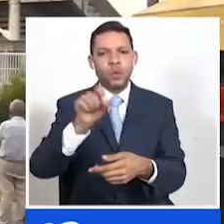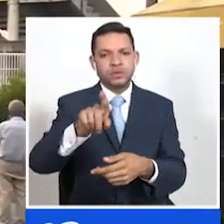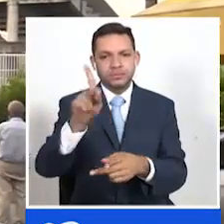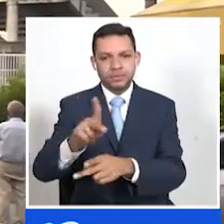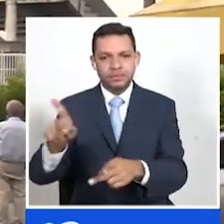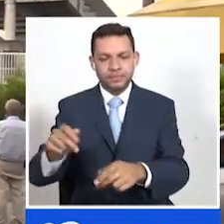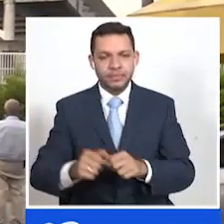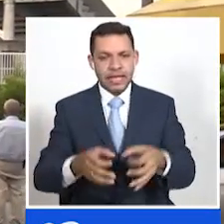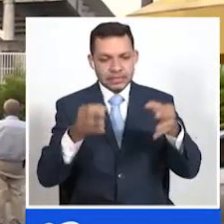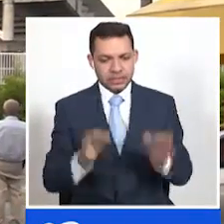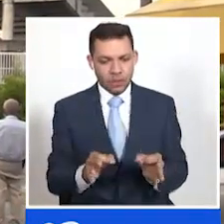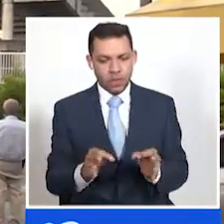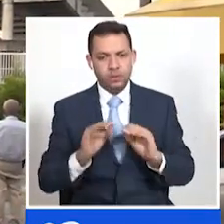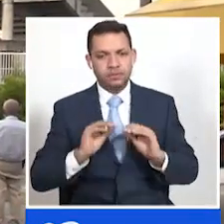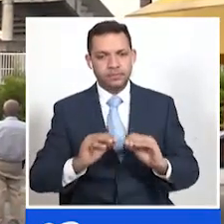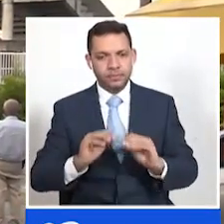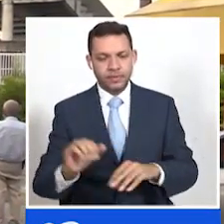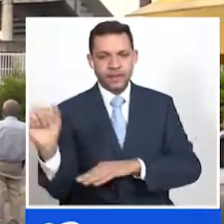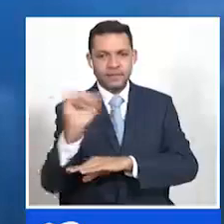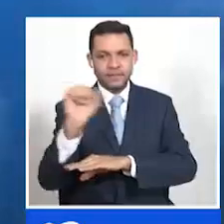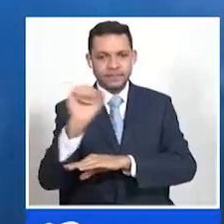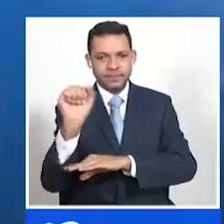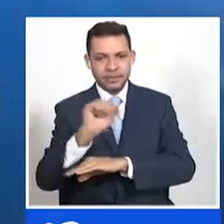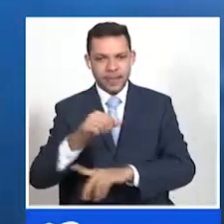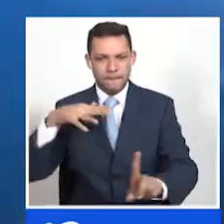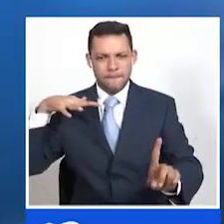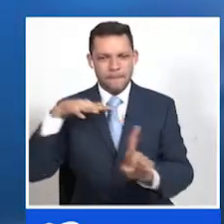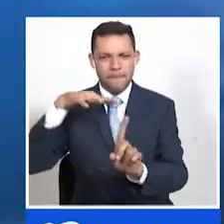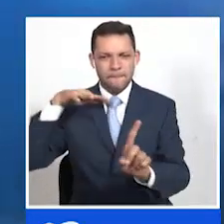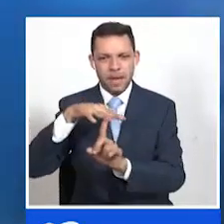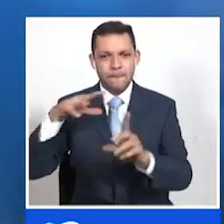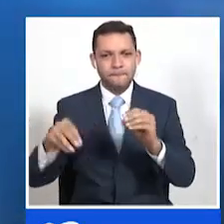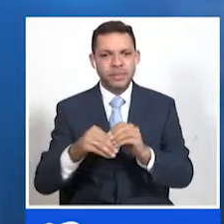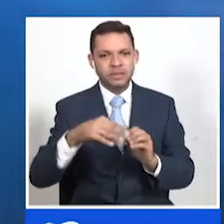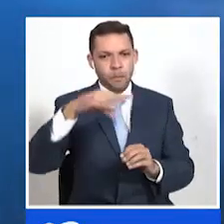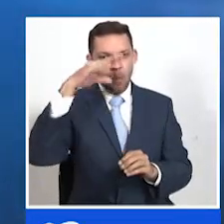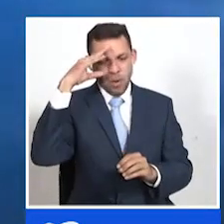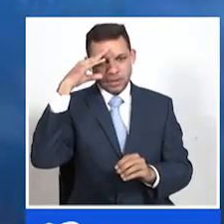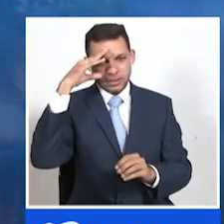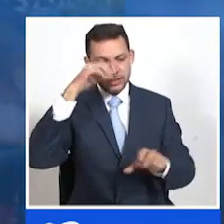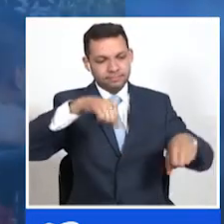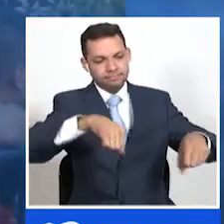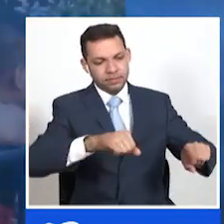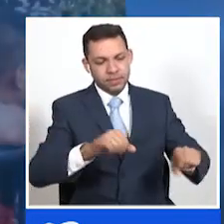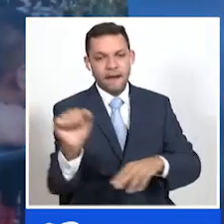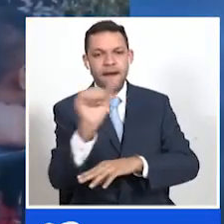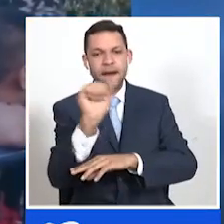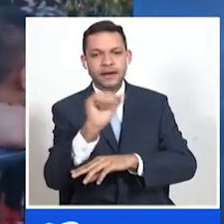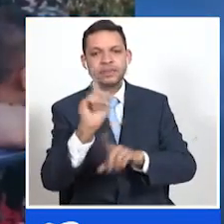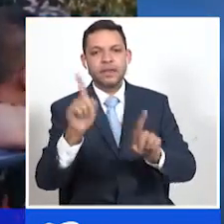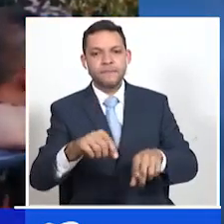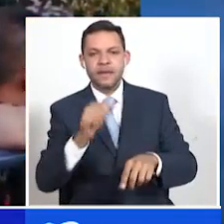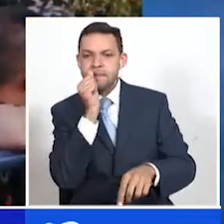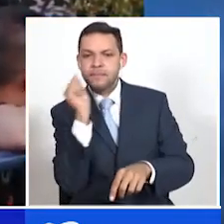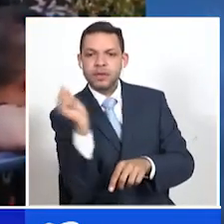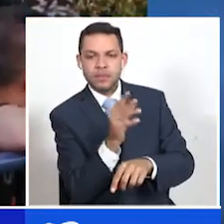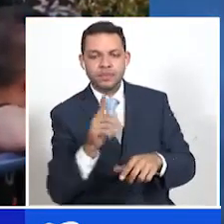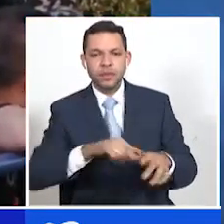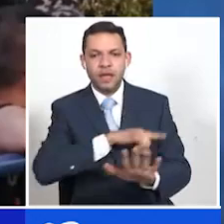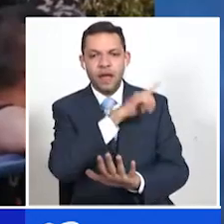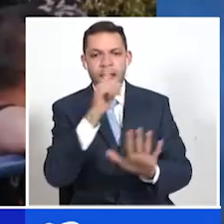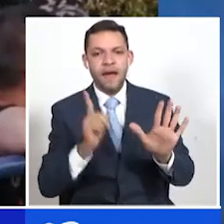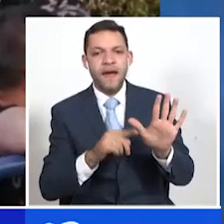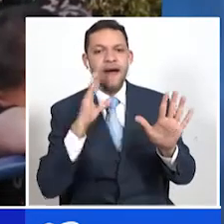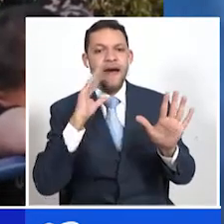Autoridades confirmaron que además de vehículos afectados, una patrulla de la policía terminó con los vidrios rotos y una mujer terminó entre